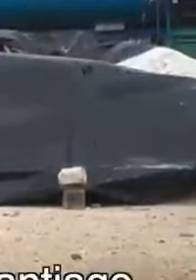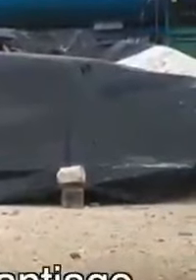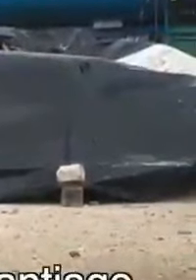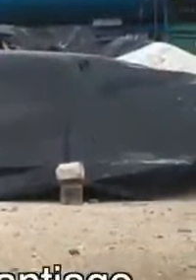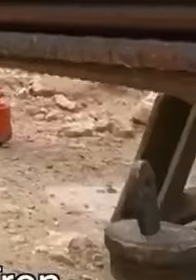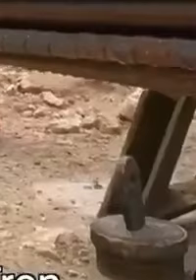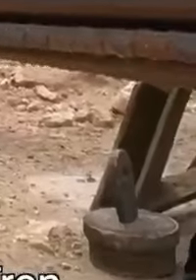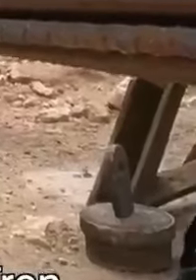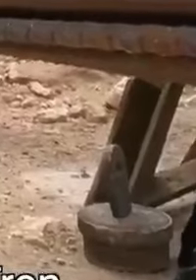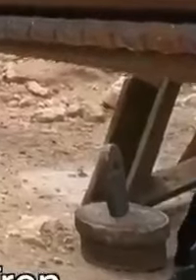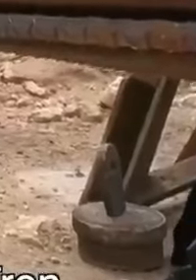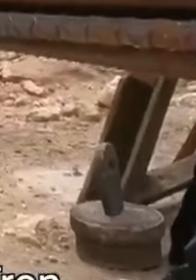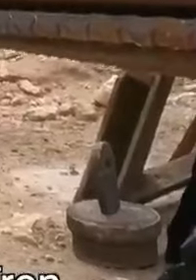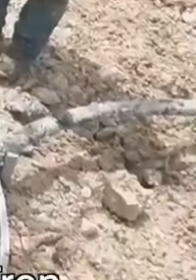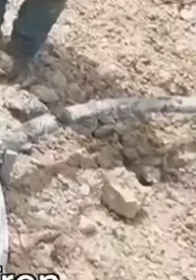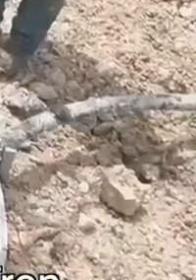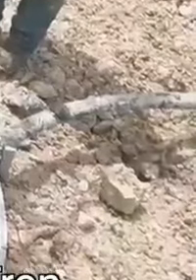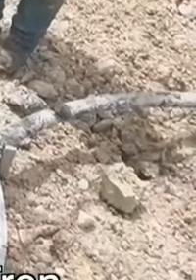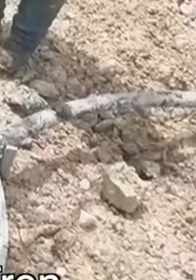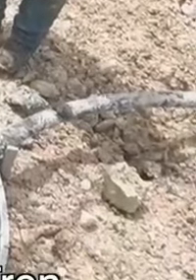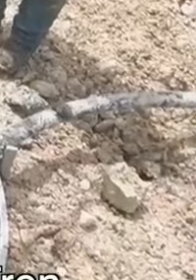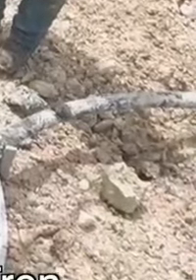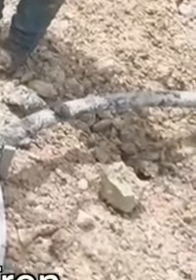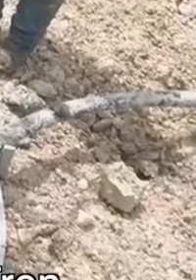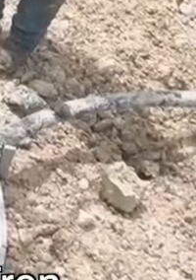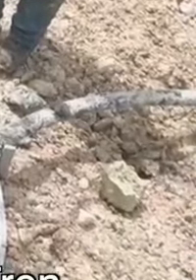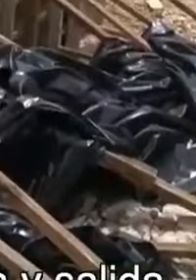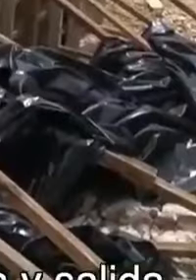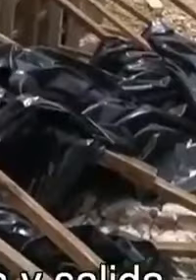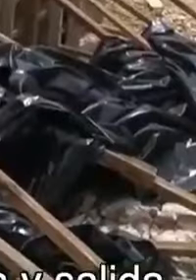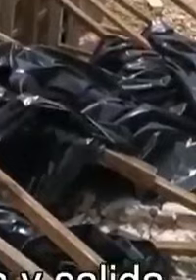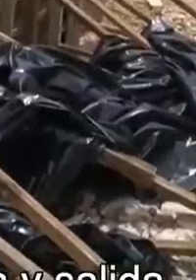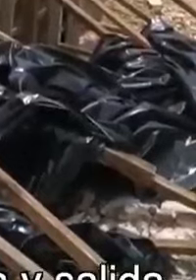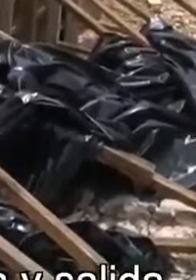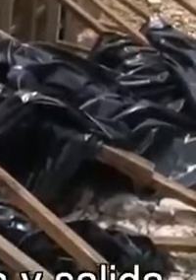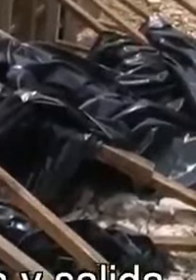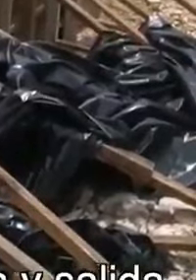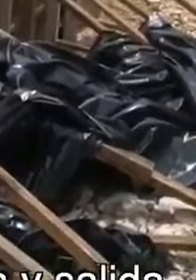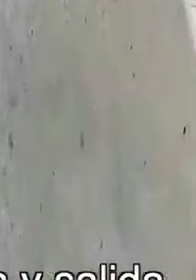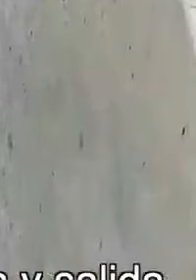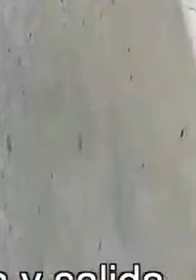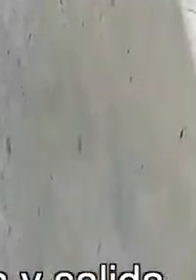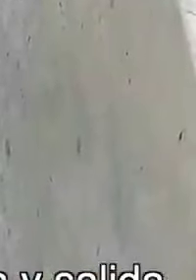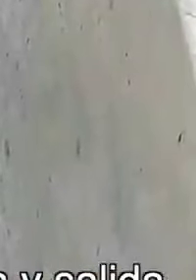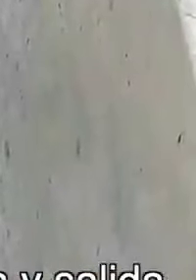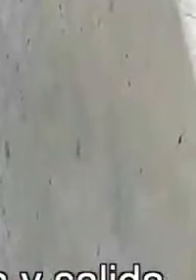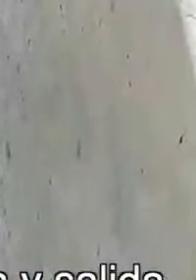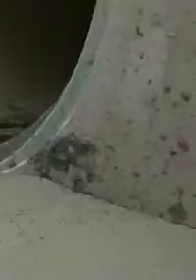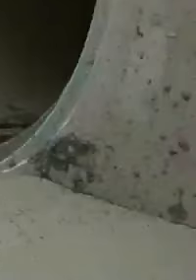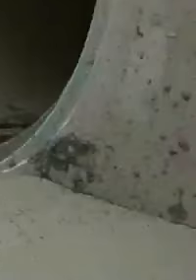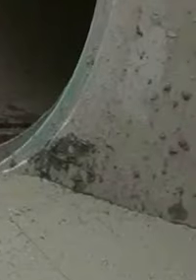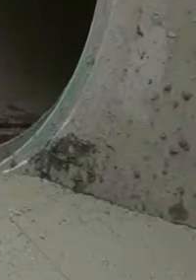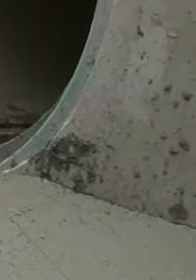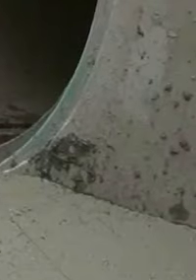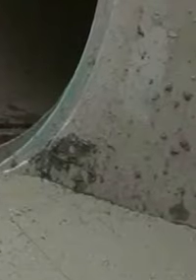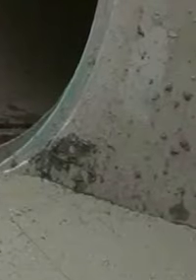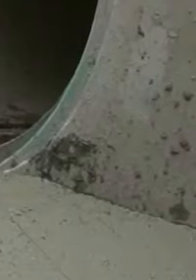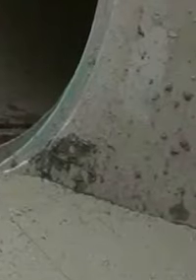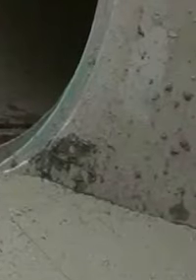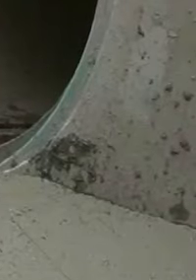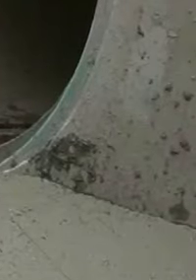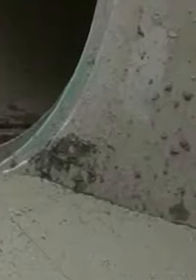de Santiago con la elaboración de columnas que sostendrán el paso del tren. También sigue el colado de losas de entrada y salida para obras de